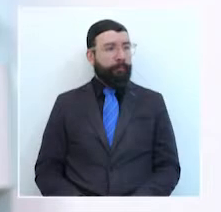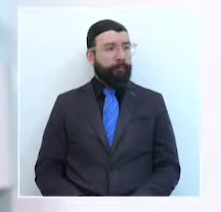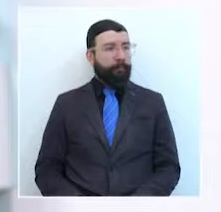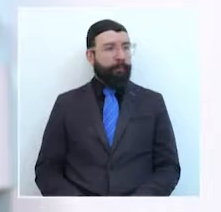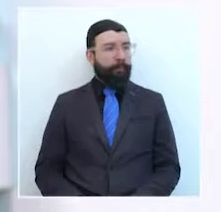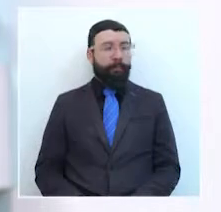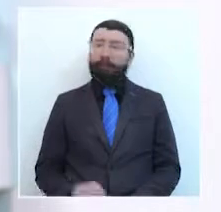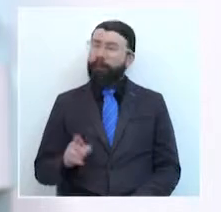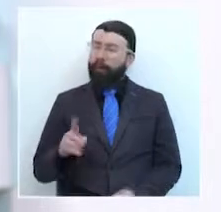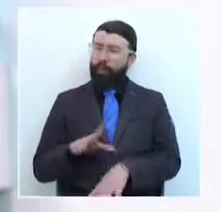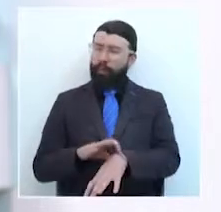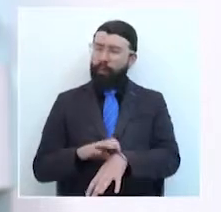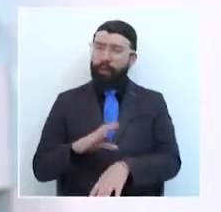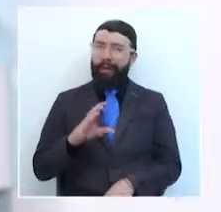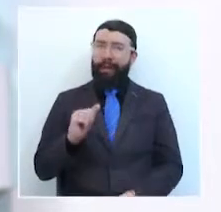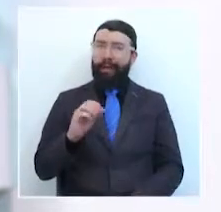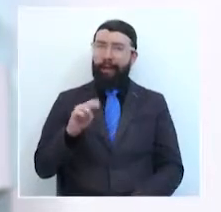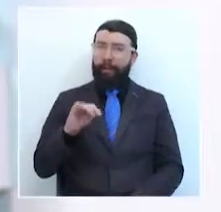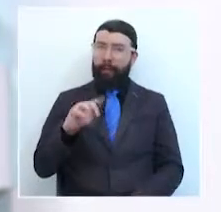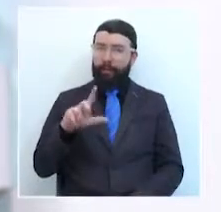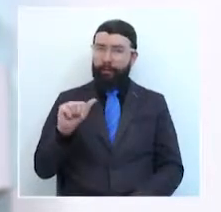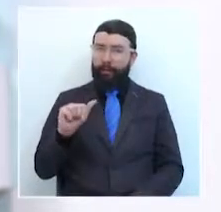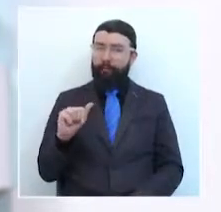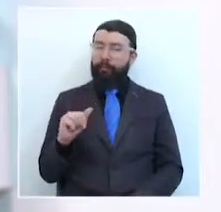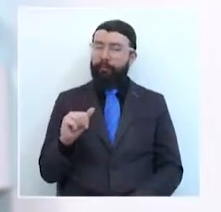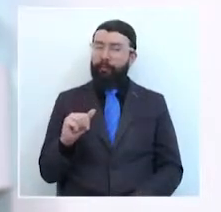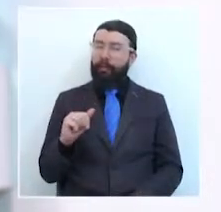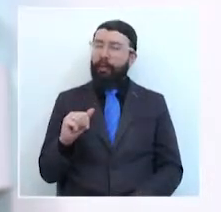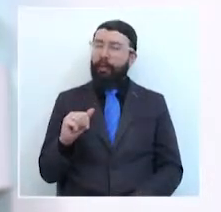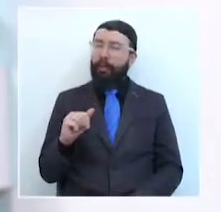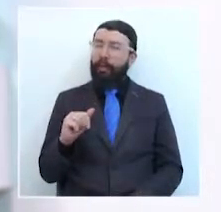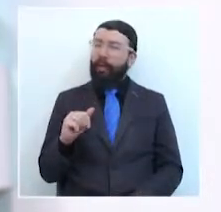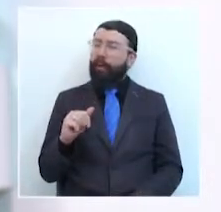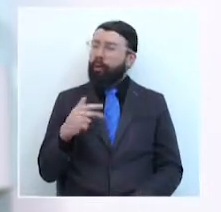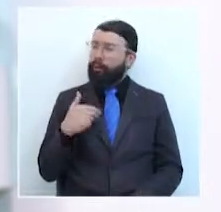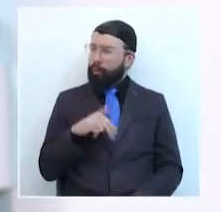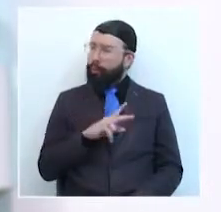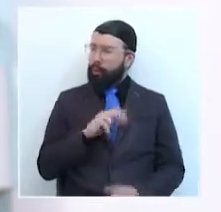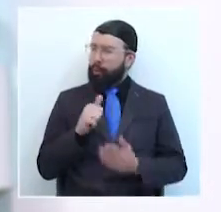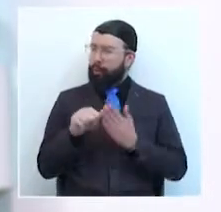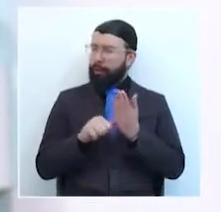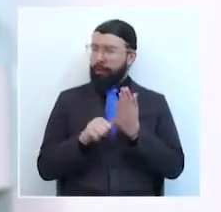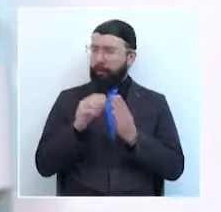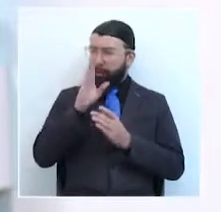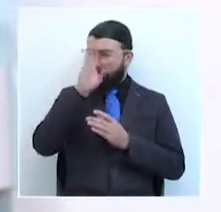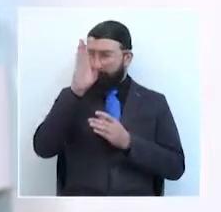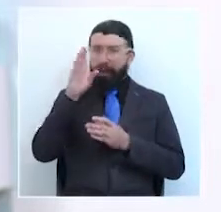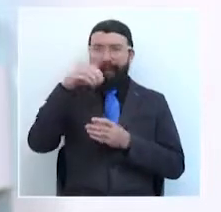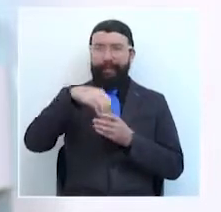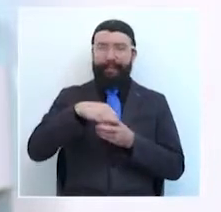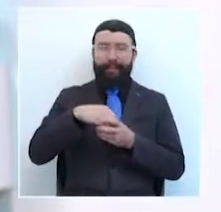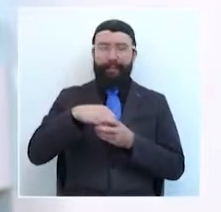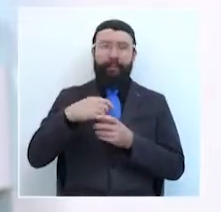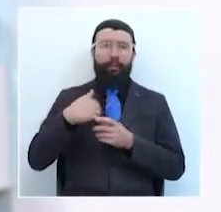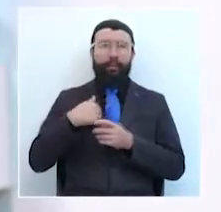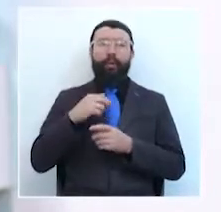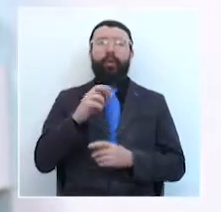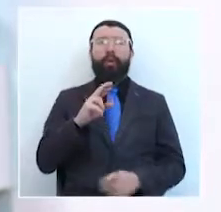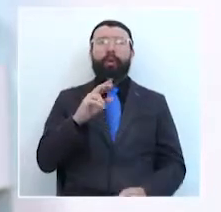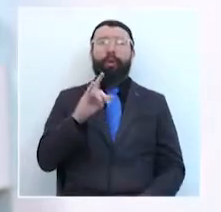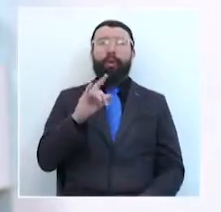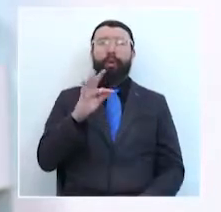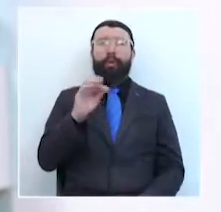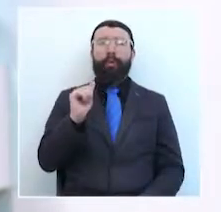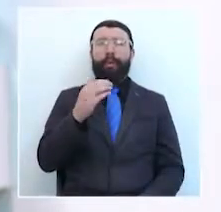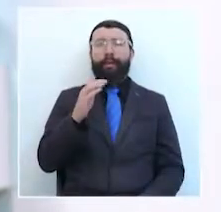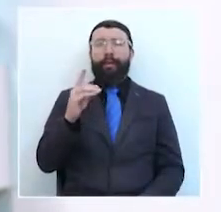doctora camila en los programas que hacemos particularmente la ruta del éxito que hago desde manizales por